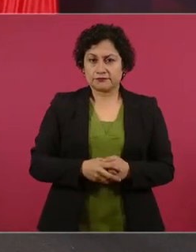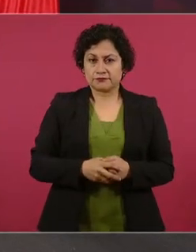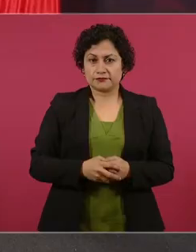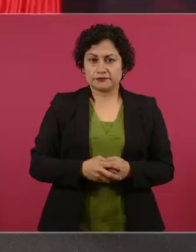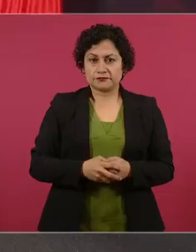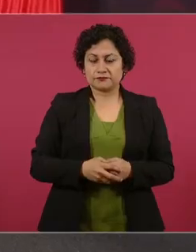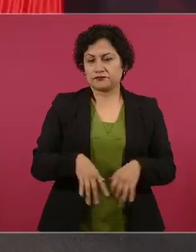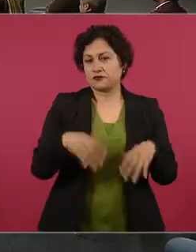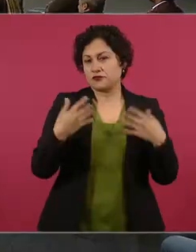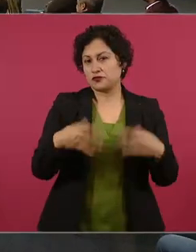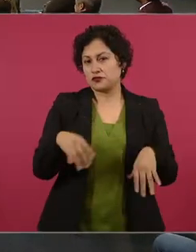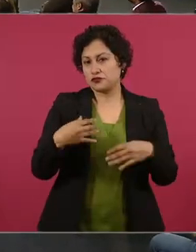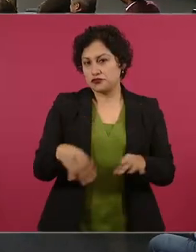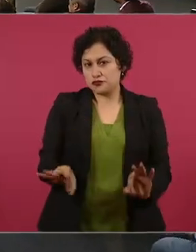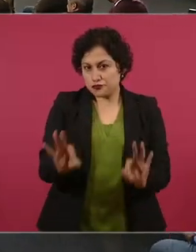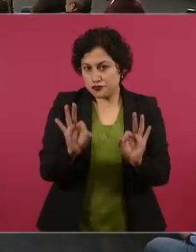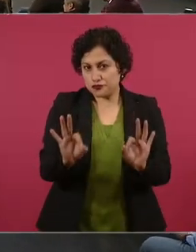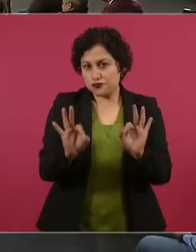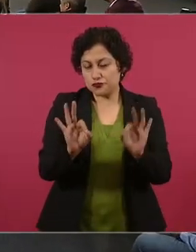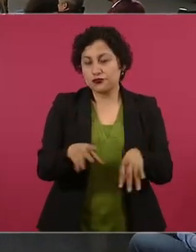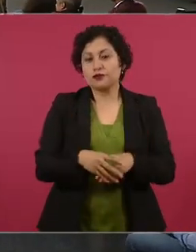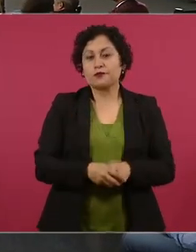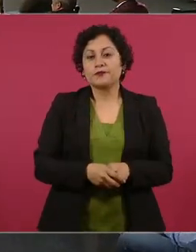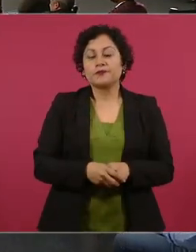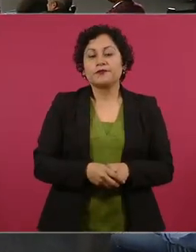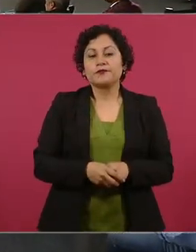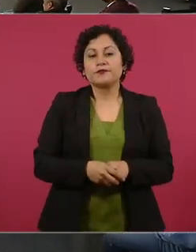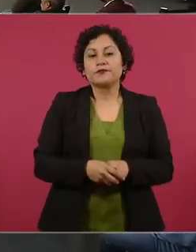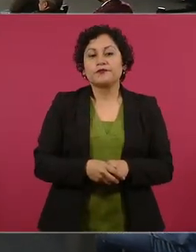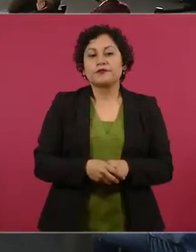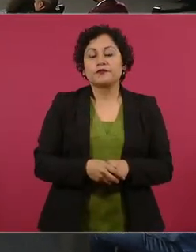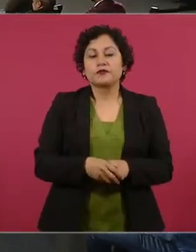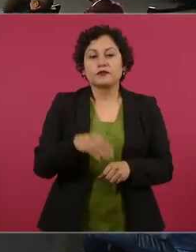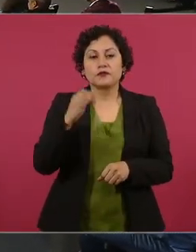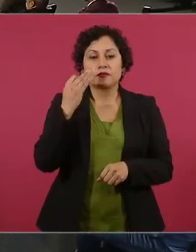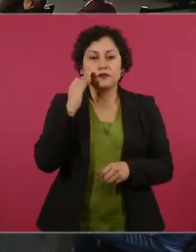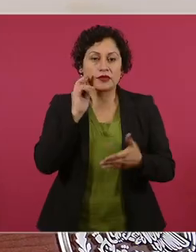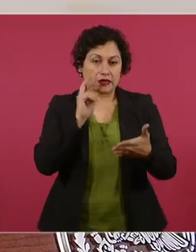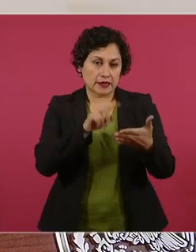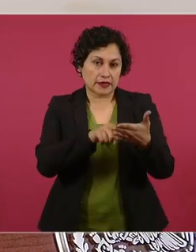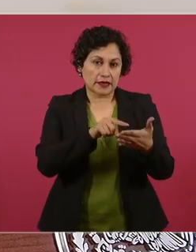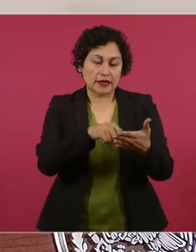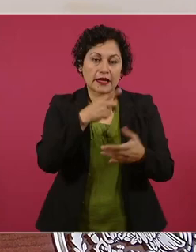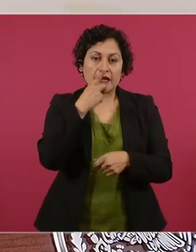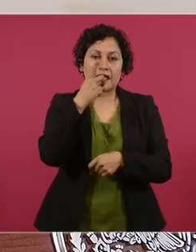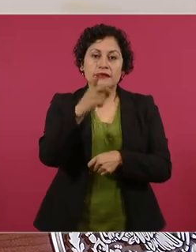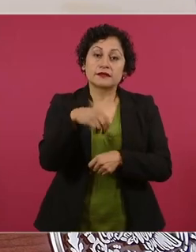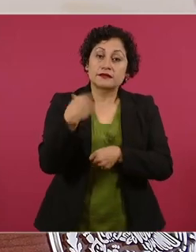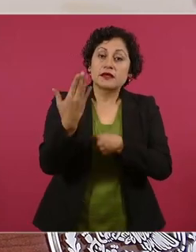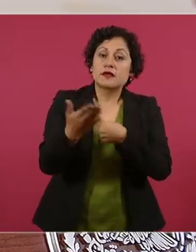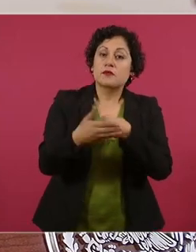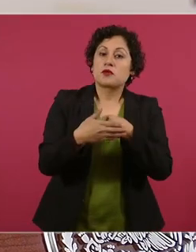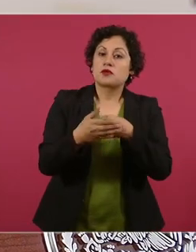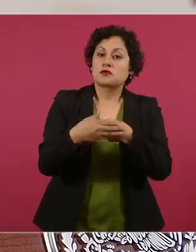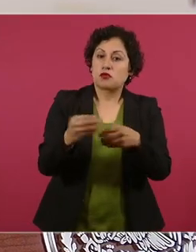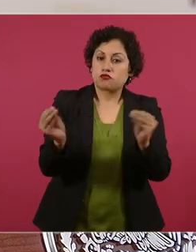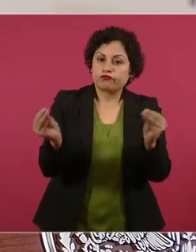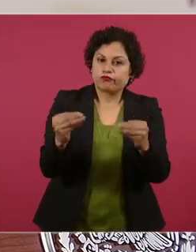Es buenísimo, sí. Que dice que el próximo debate, ¿sí? Porque ya ve